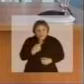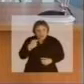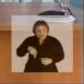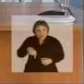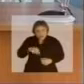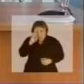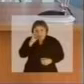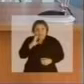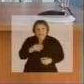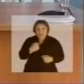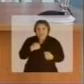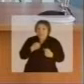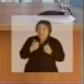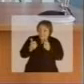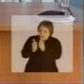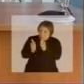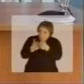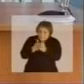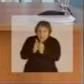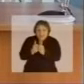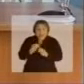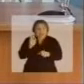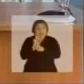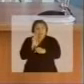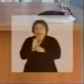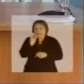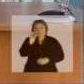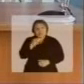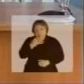convivencia De cuidar poco La vida nuestra